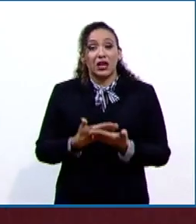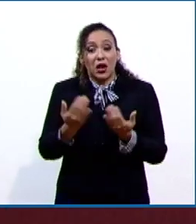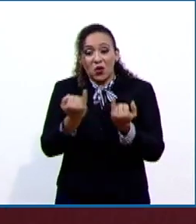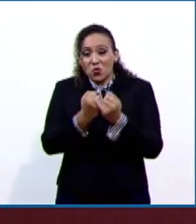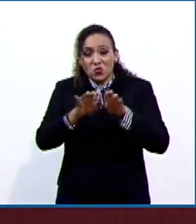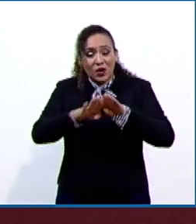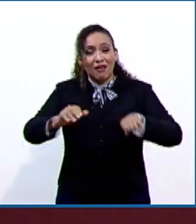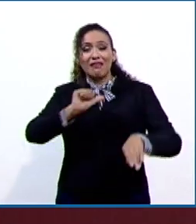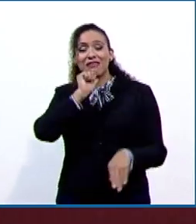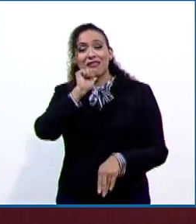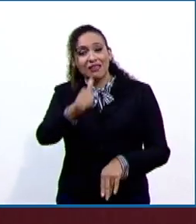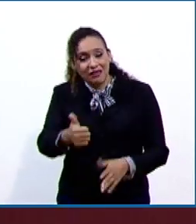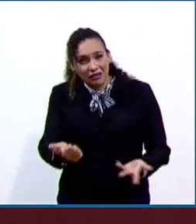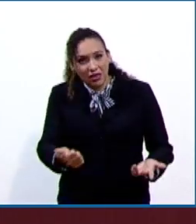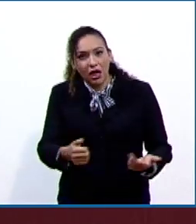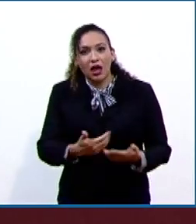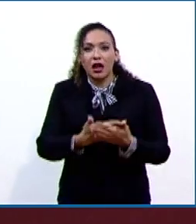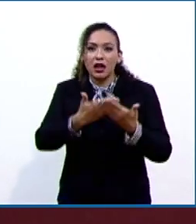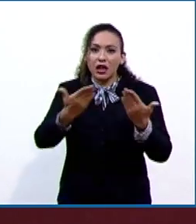asoma el